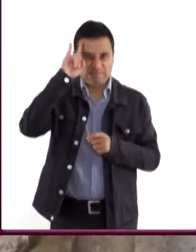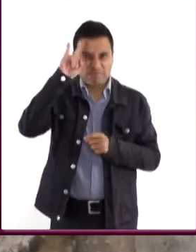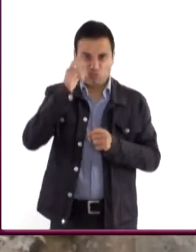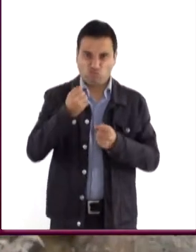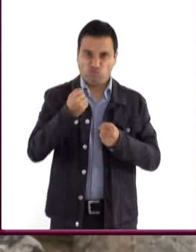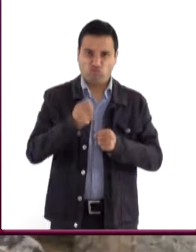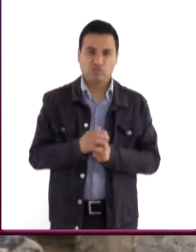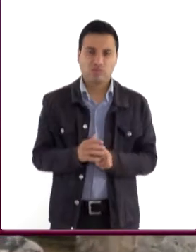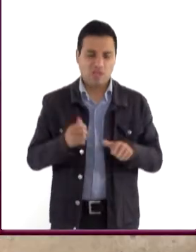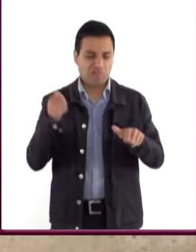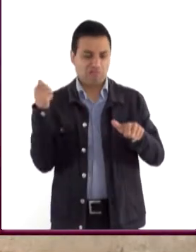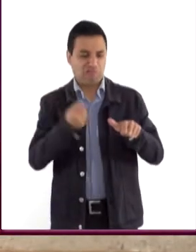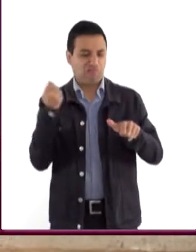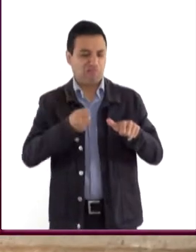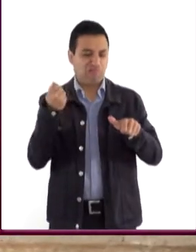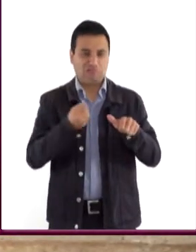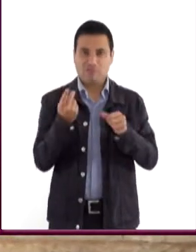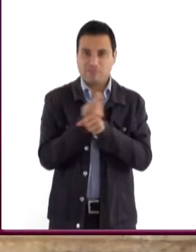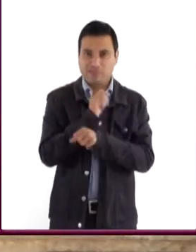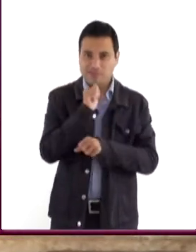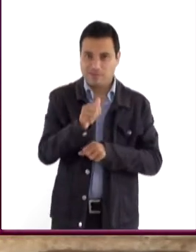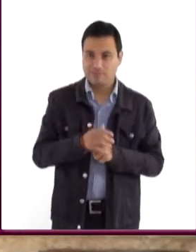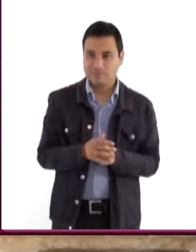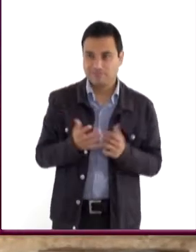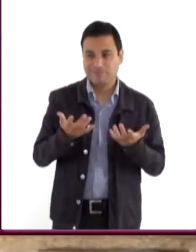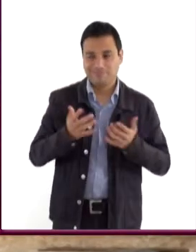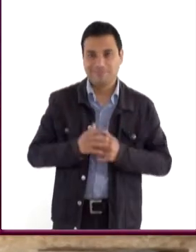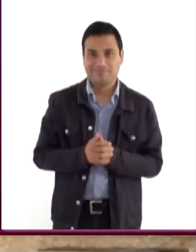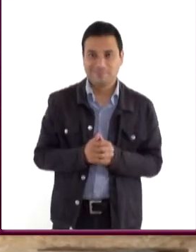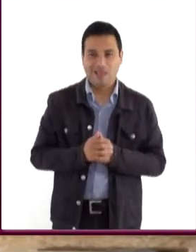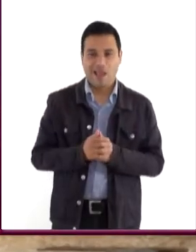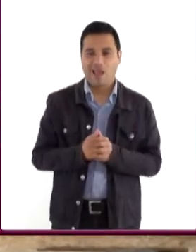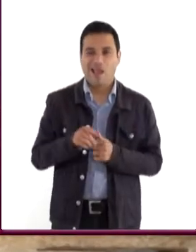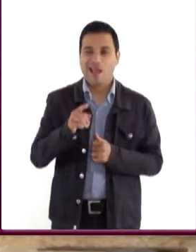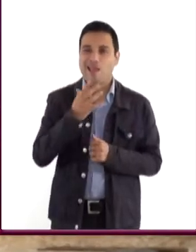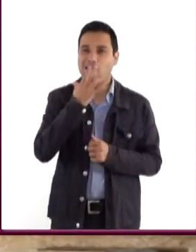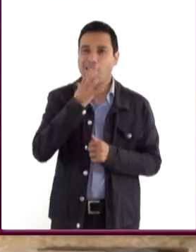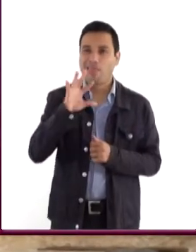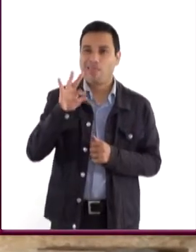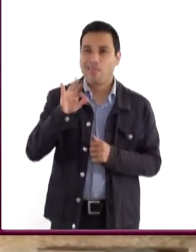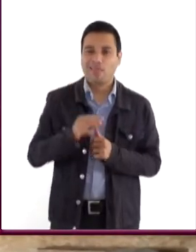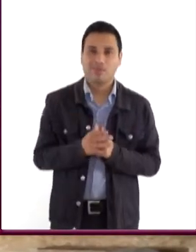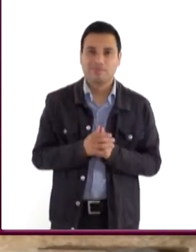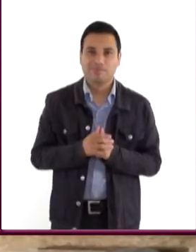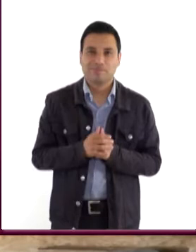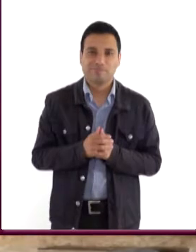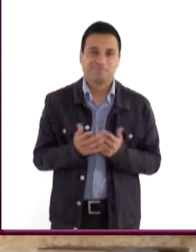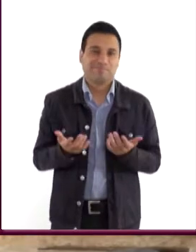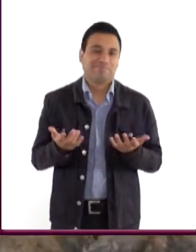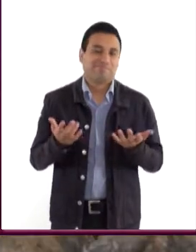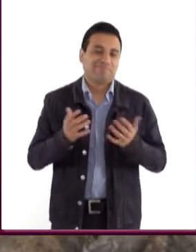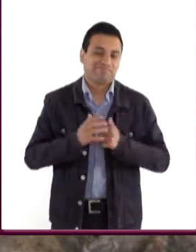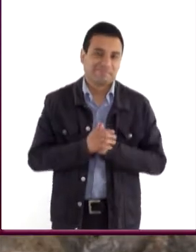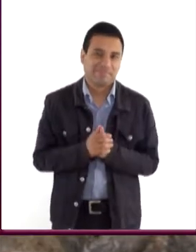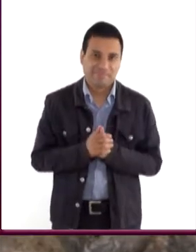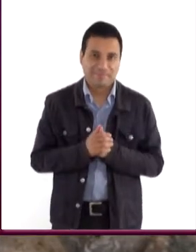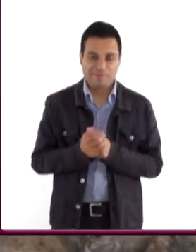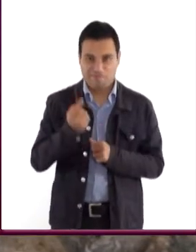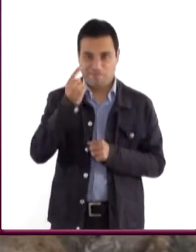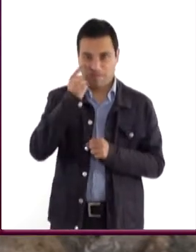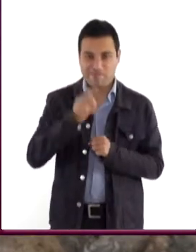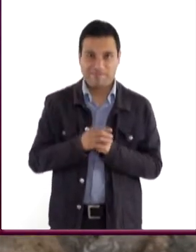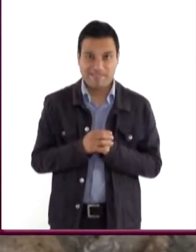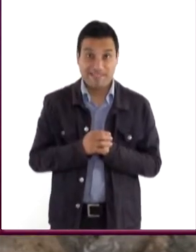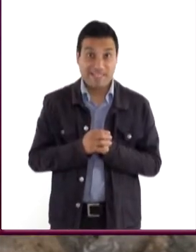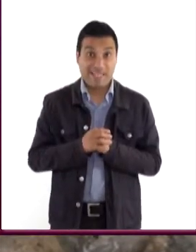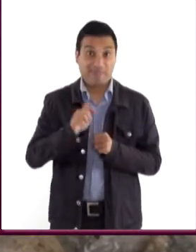qué impresionante. Aunque afortunadamente eso no fue grave, ese martillazo no te hubiera hecho ni cosquillas. Vayamos con nuestro